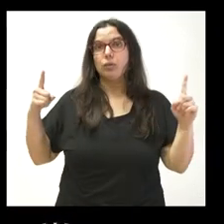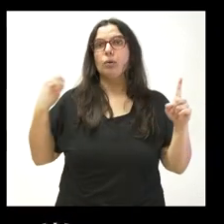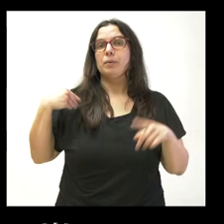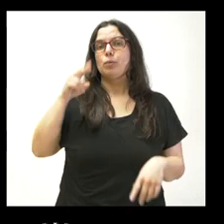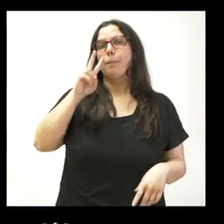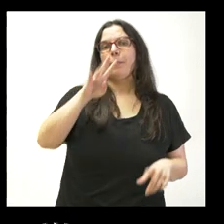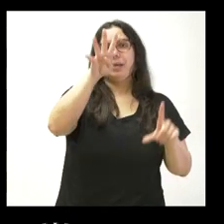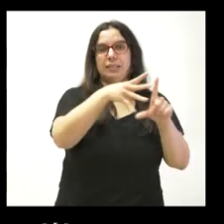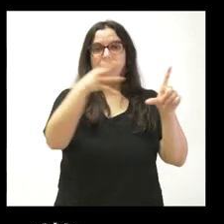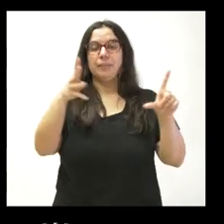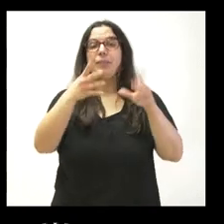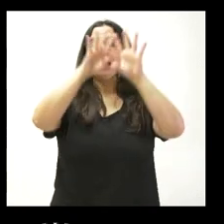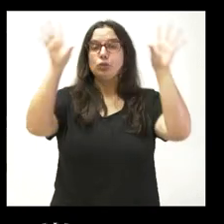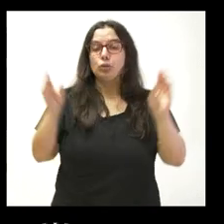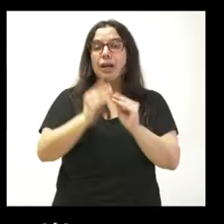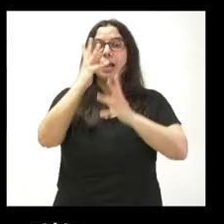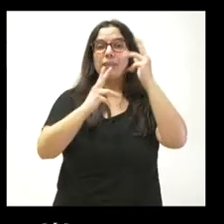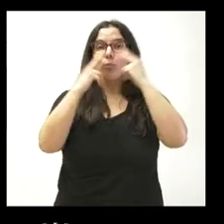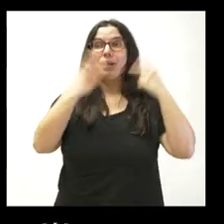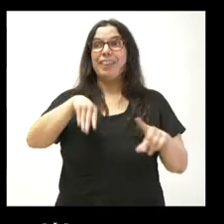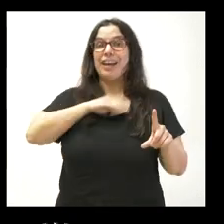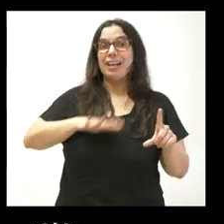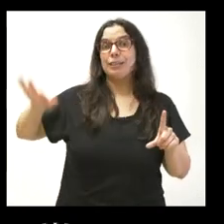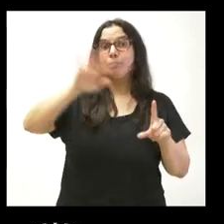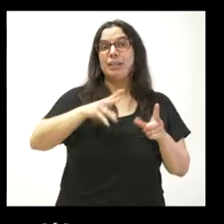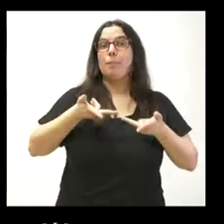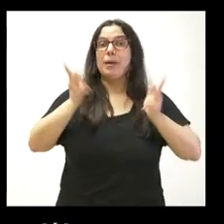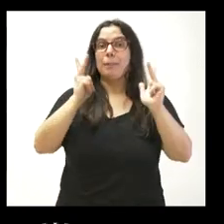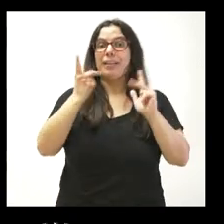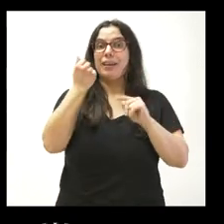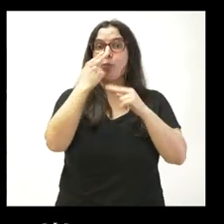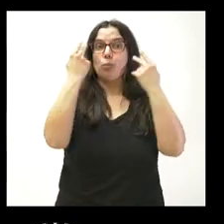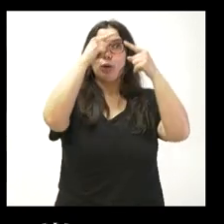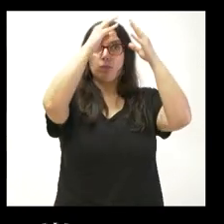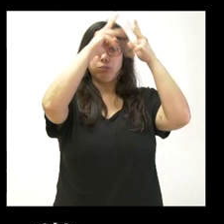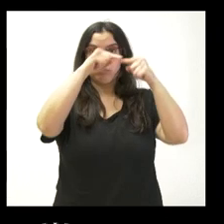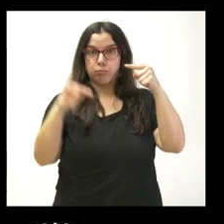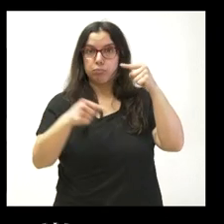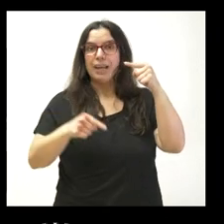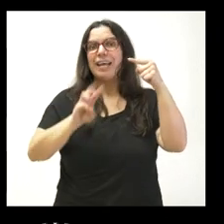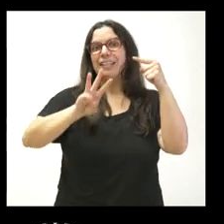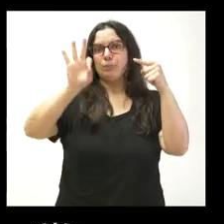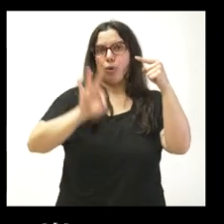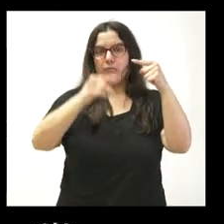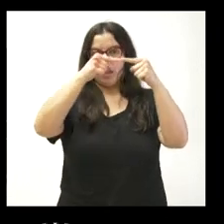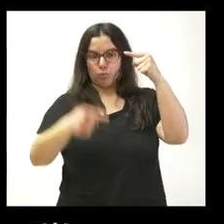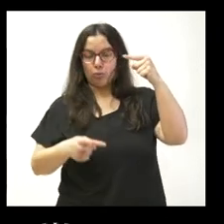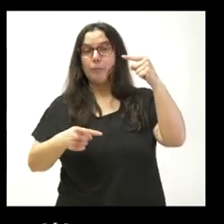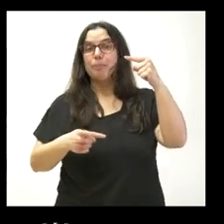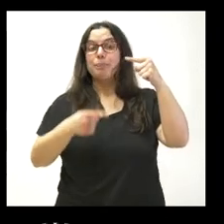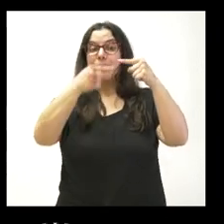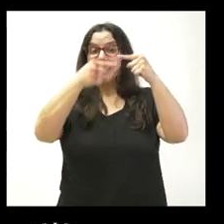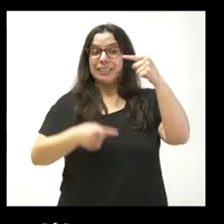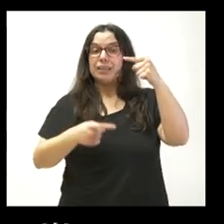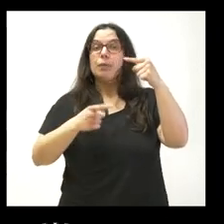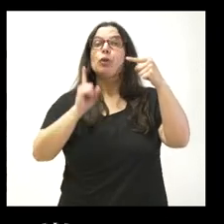conjunto El déficit de las administraciones públicas de España para este año 2024 será de el 3% de los cuales solo el